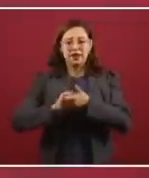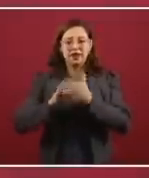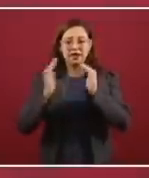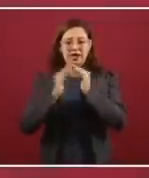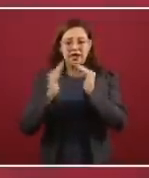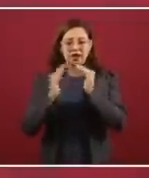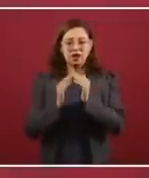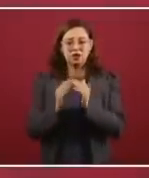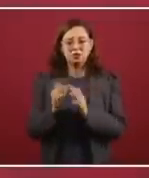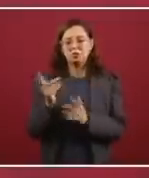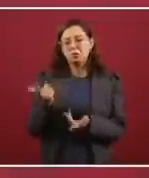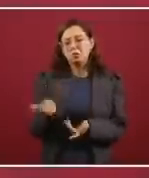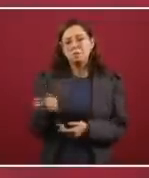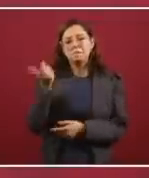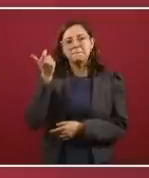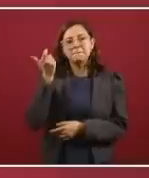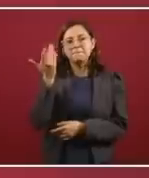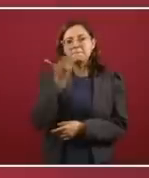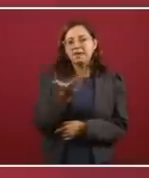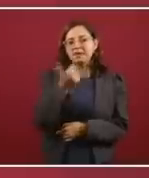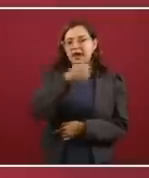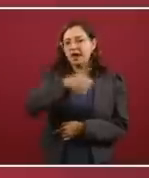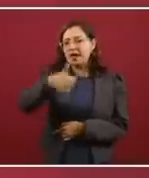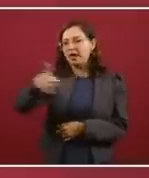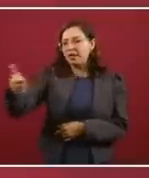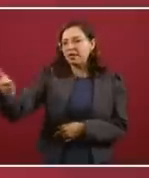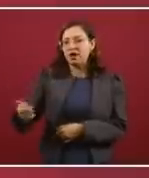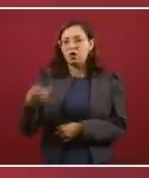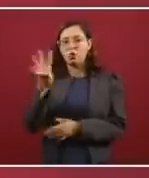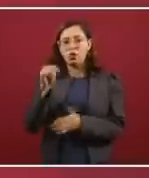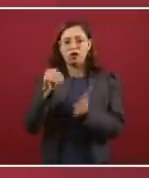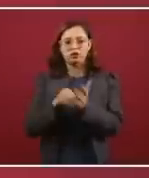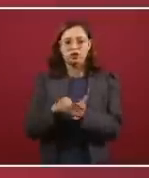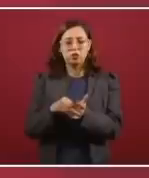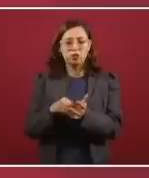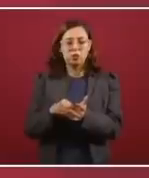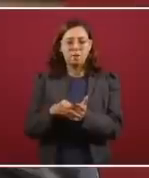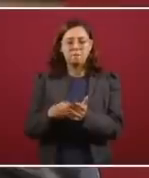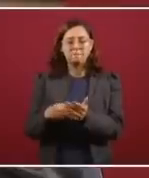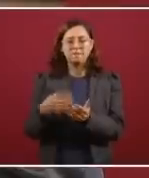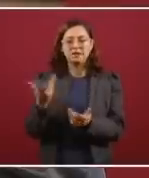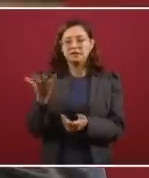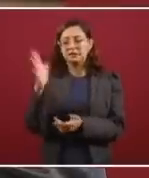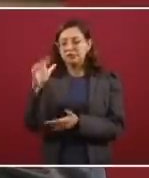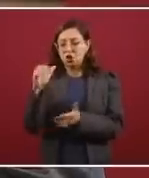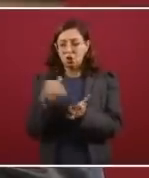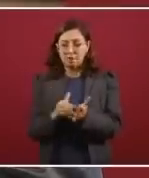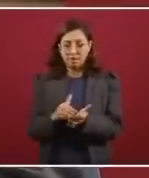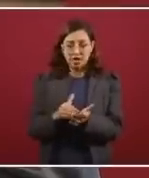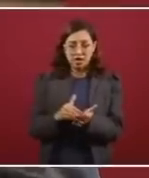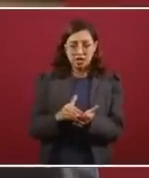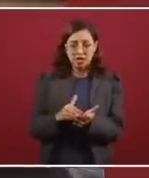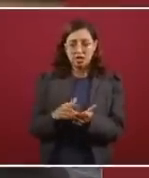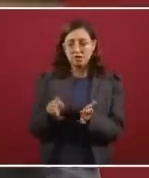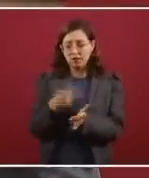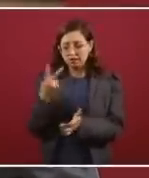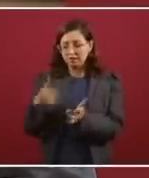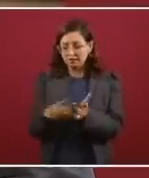cobrando $3,500, $4,000 persona. Segunda vuelta, $5,000. O sea, si quieres tener dos opciones, pagas